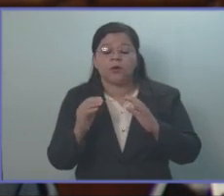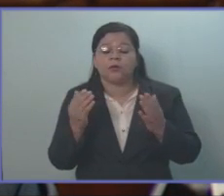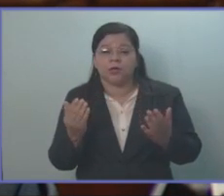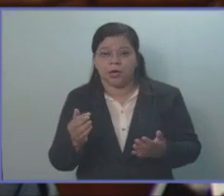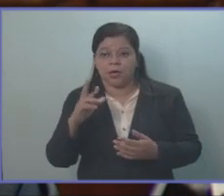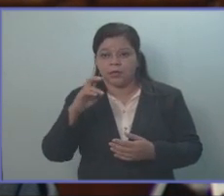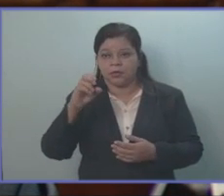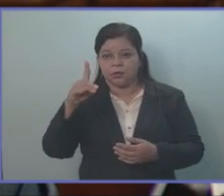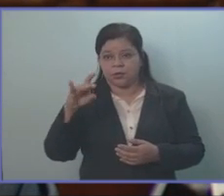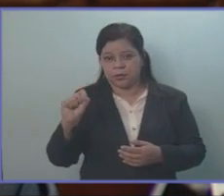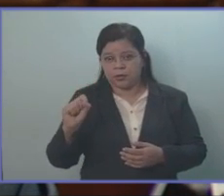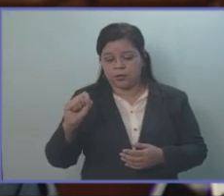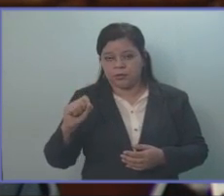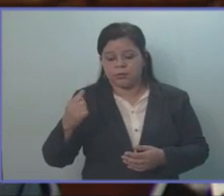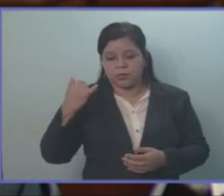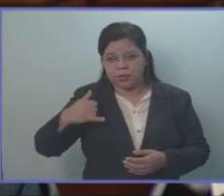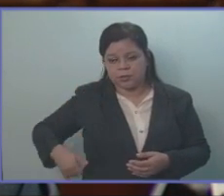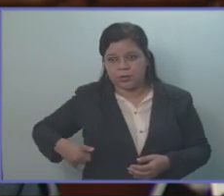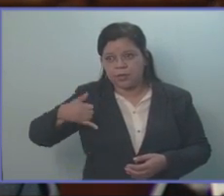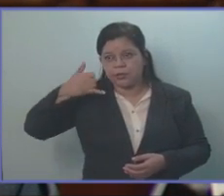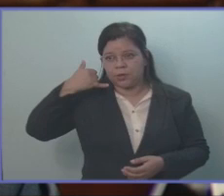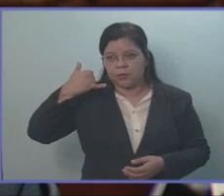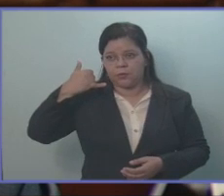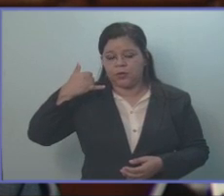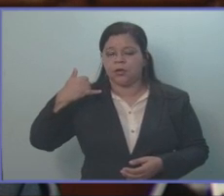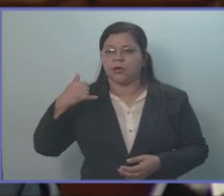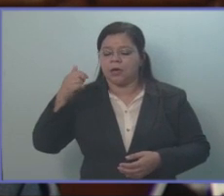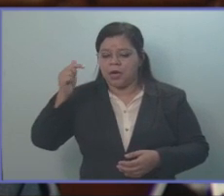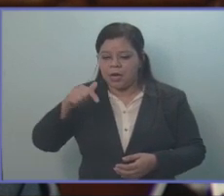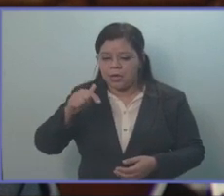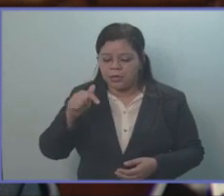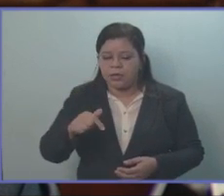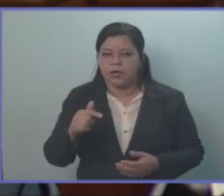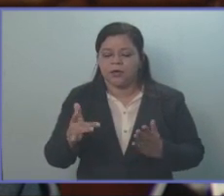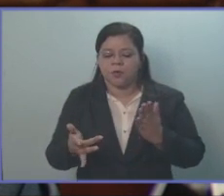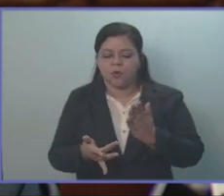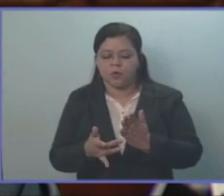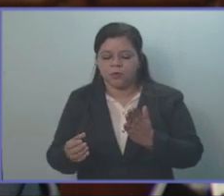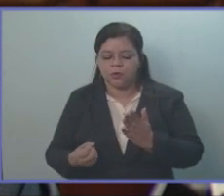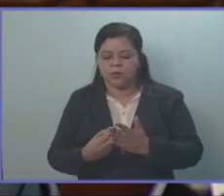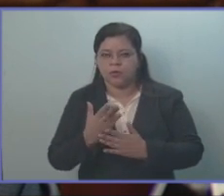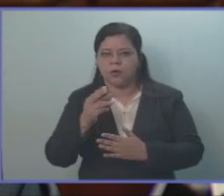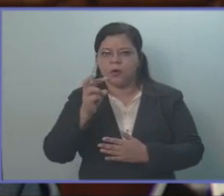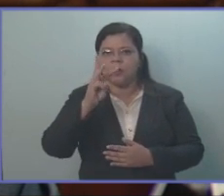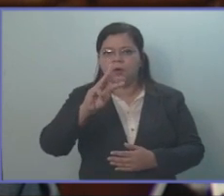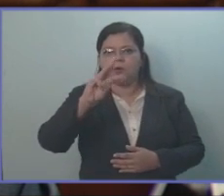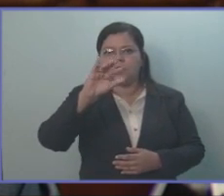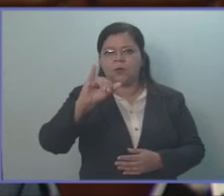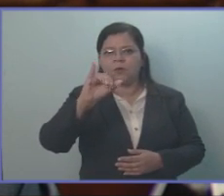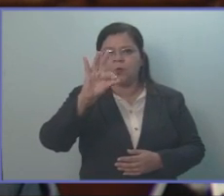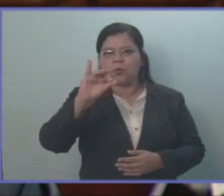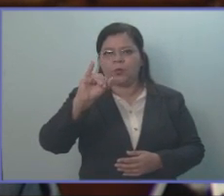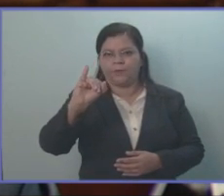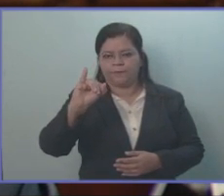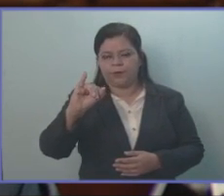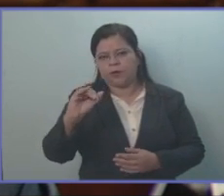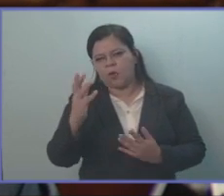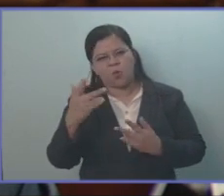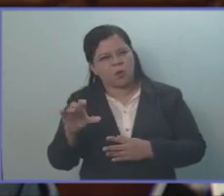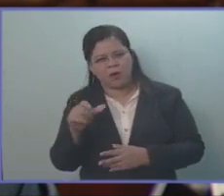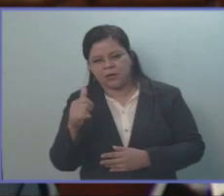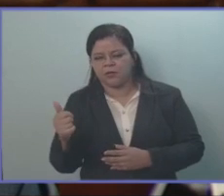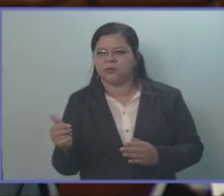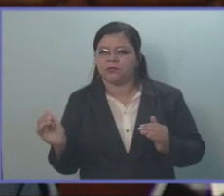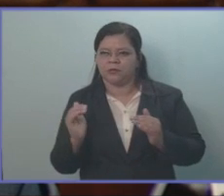redes inalámbricas de área local con tecnología Wi-Fi o cualquier otra, además de